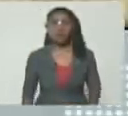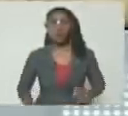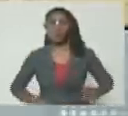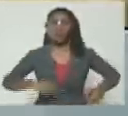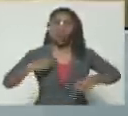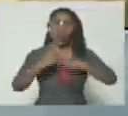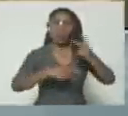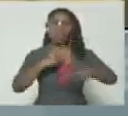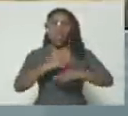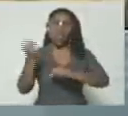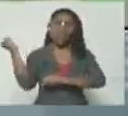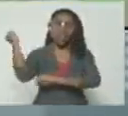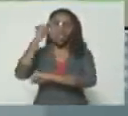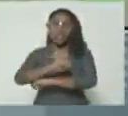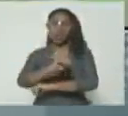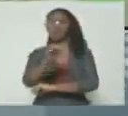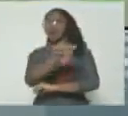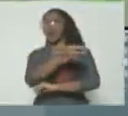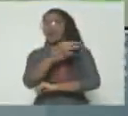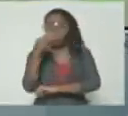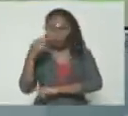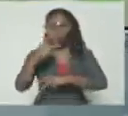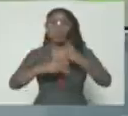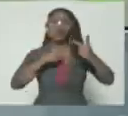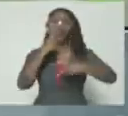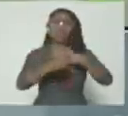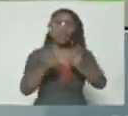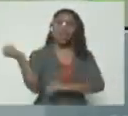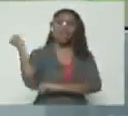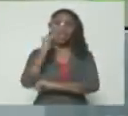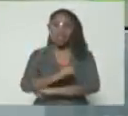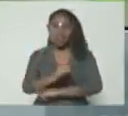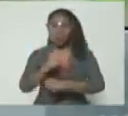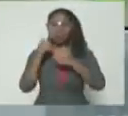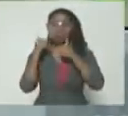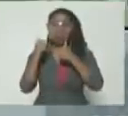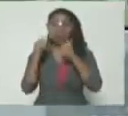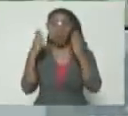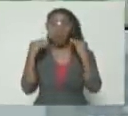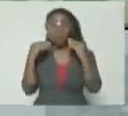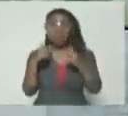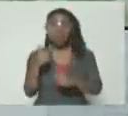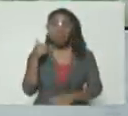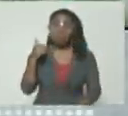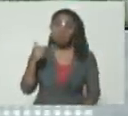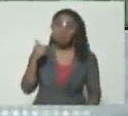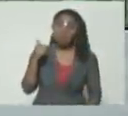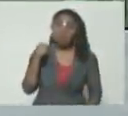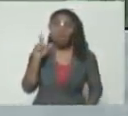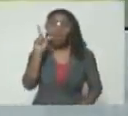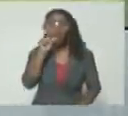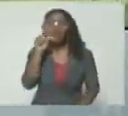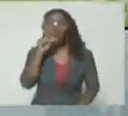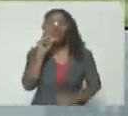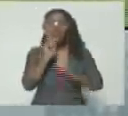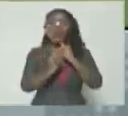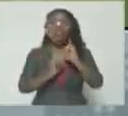Producir es vencer, correcto. Producir es vencer, buena experiencia, fíjense. De los pollitos